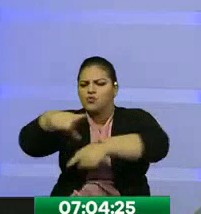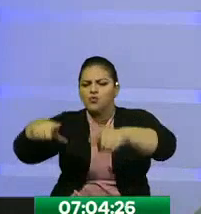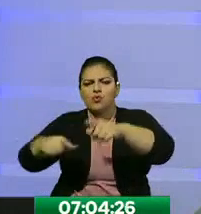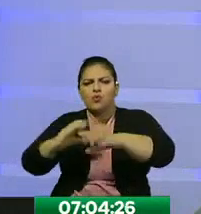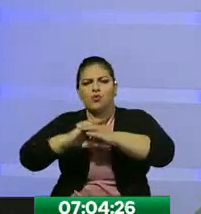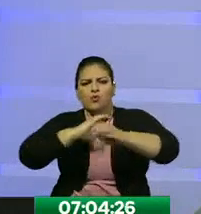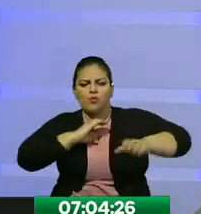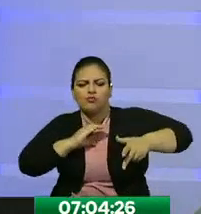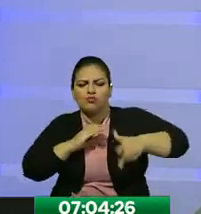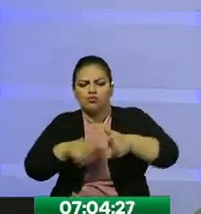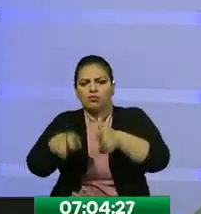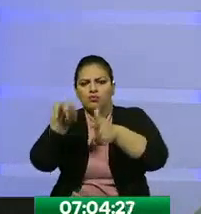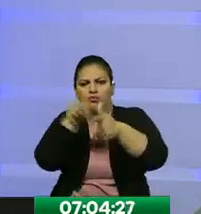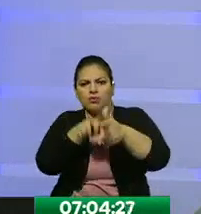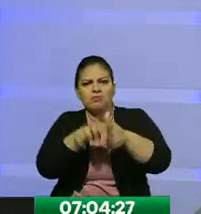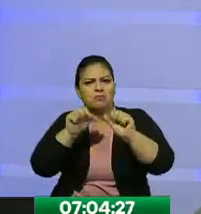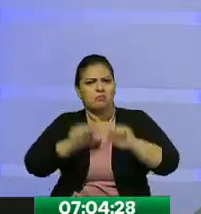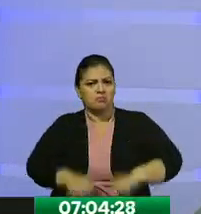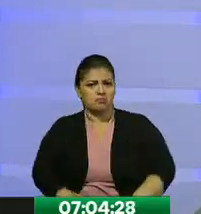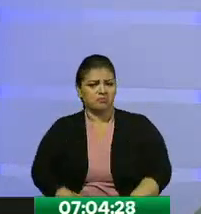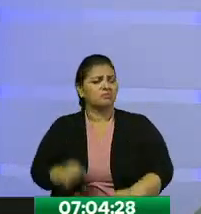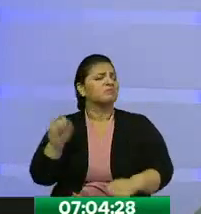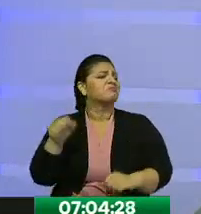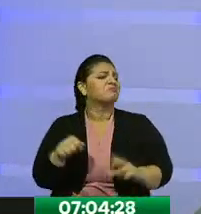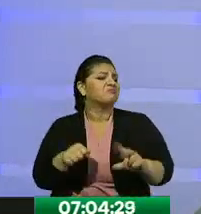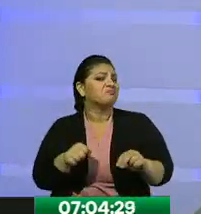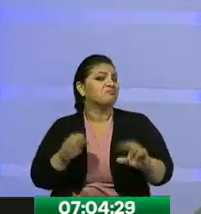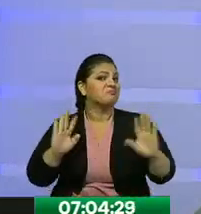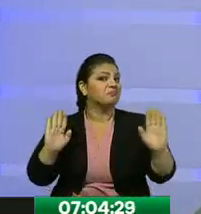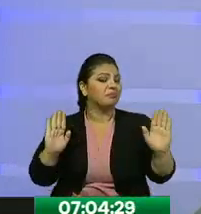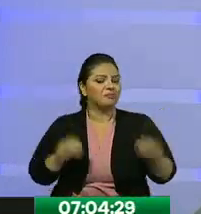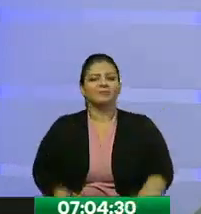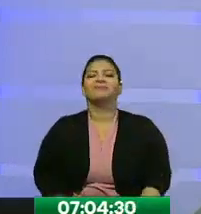de un lado a otro. Más adelante volveremos a enlazarnos contigo, Jorge, amables televidentes.